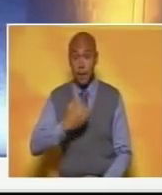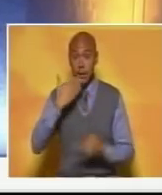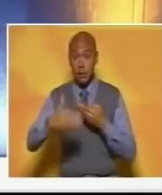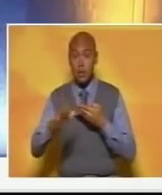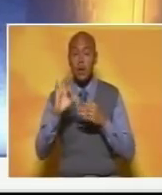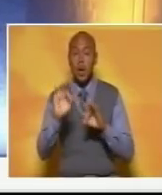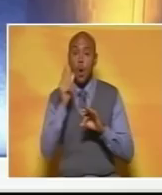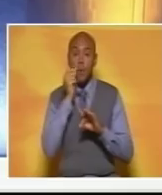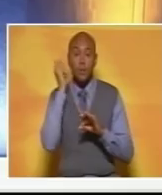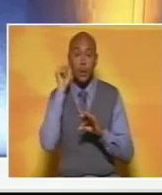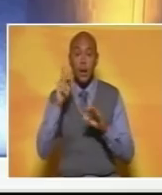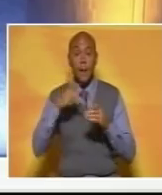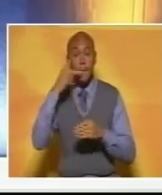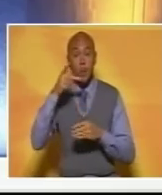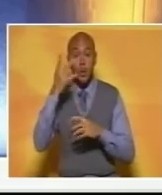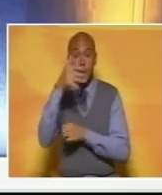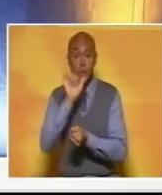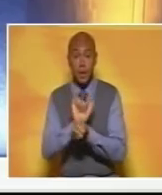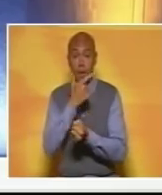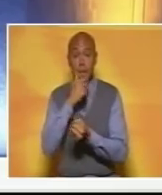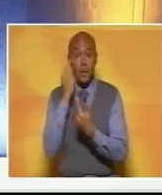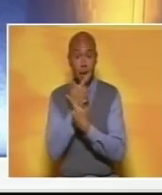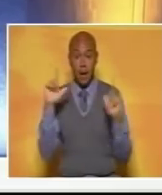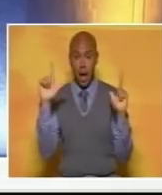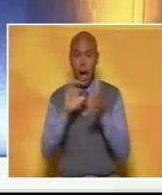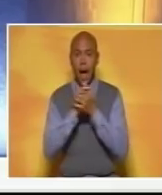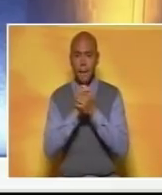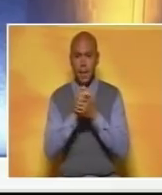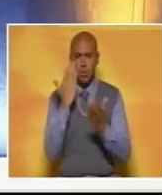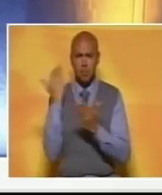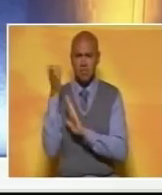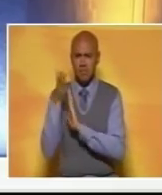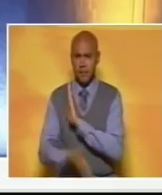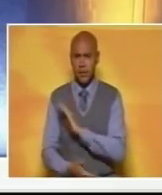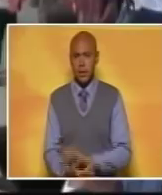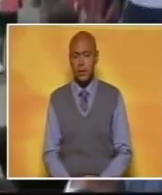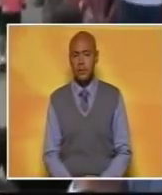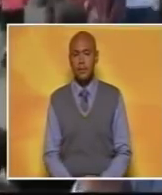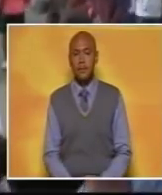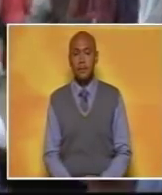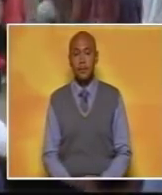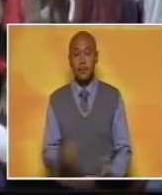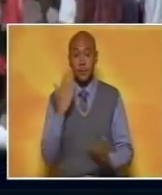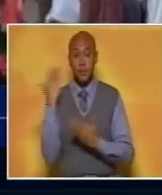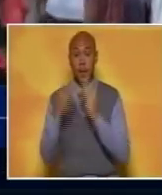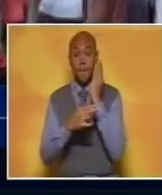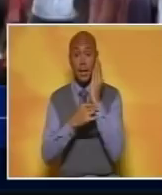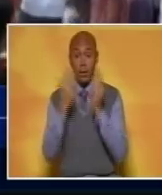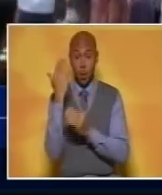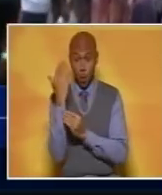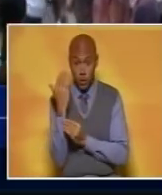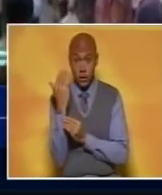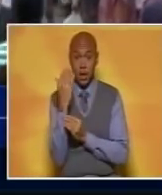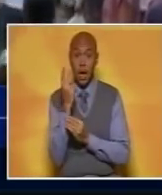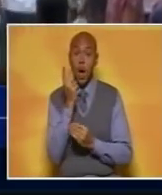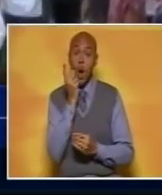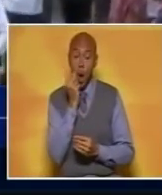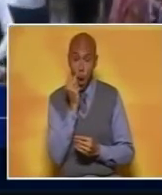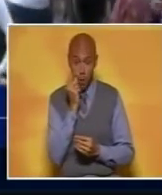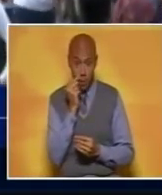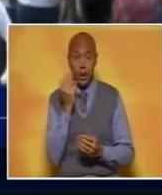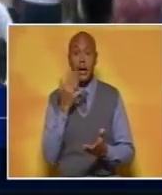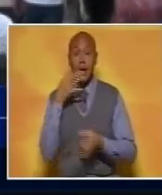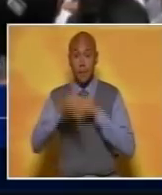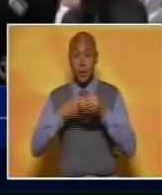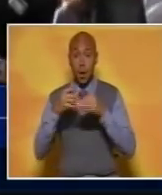número de los denominados presos políticos. Eliezer Hernández con los detalles. Bertucci aseguró que producto de los acuerdos en la mesa de